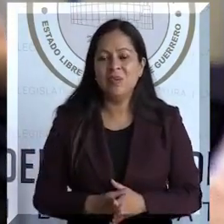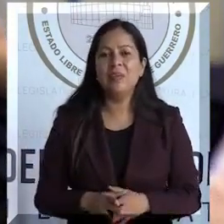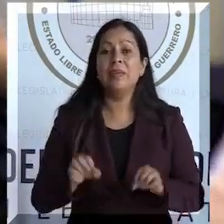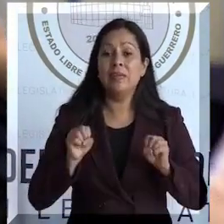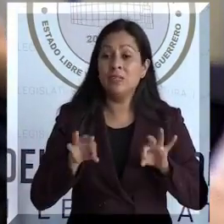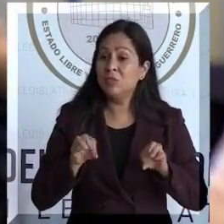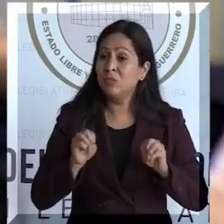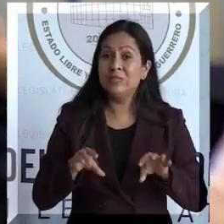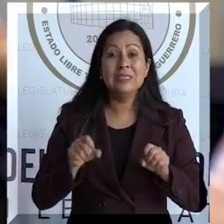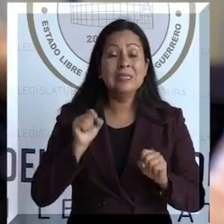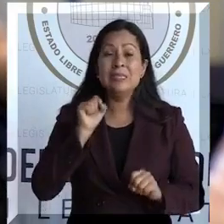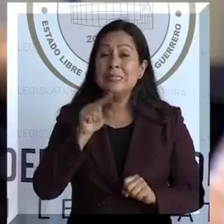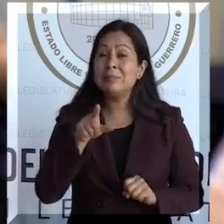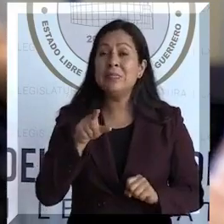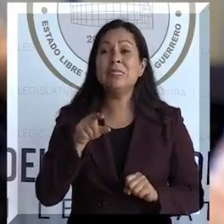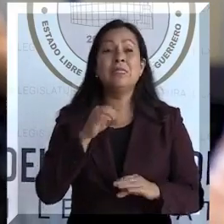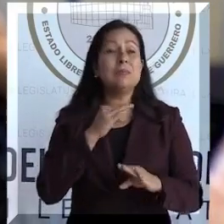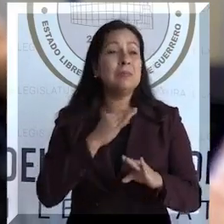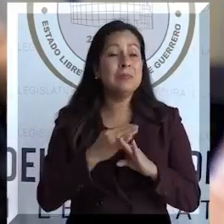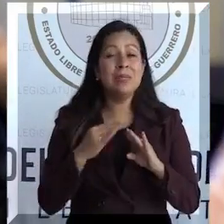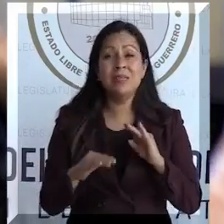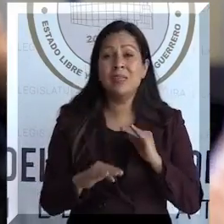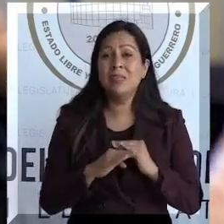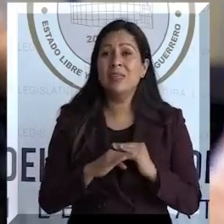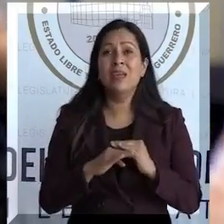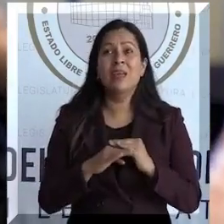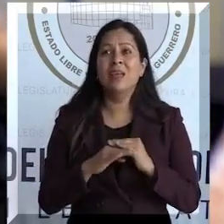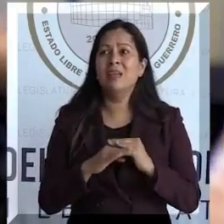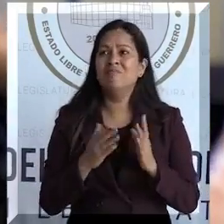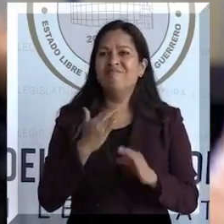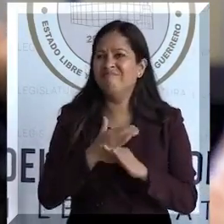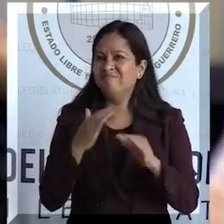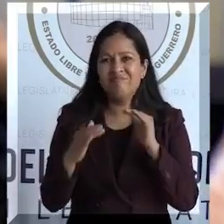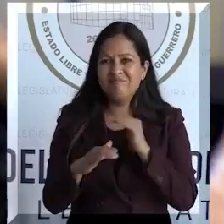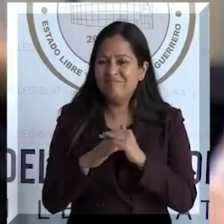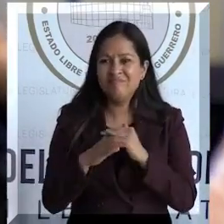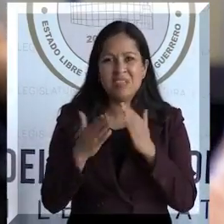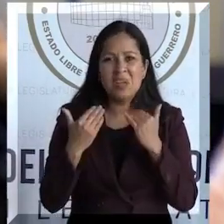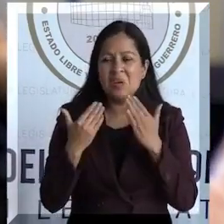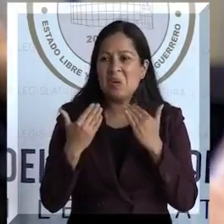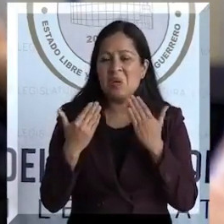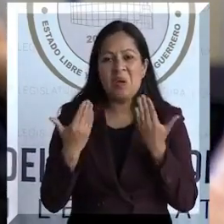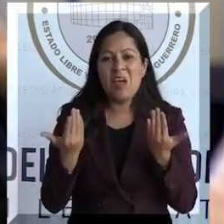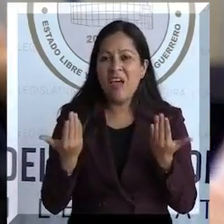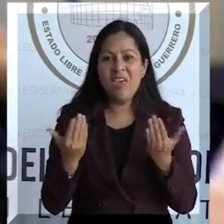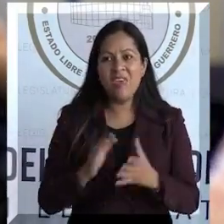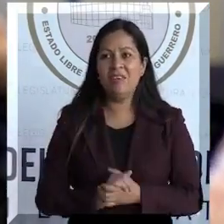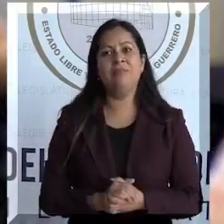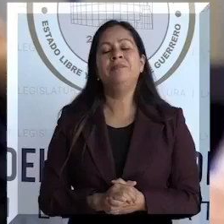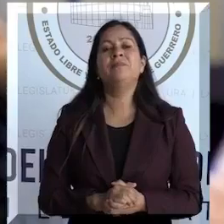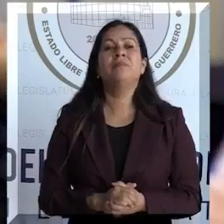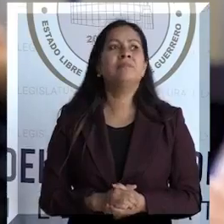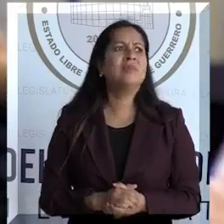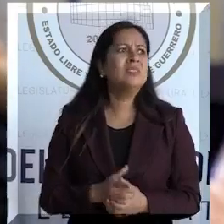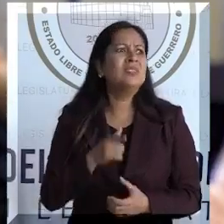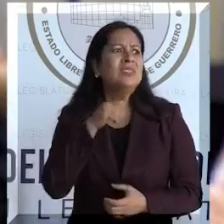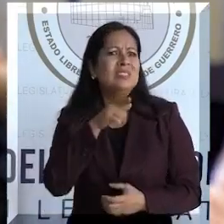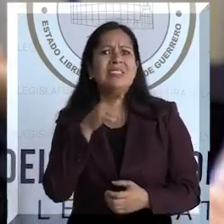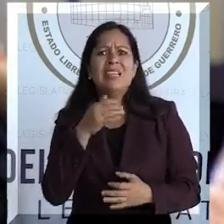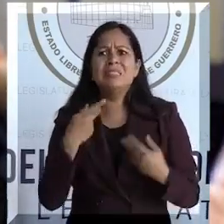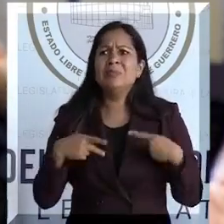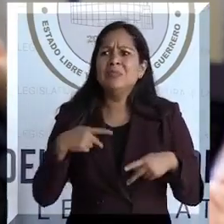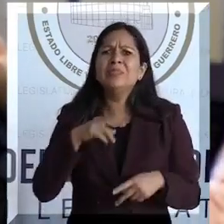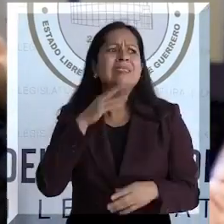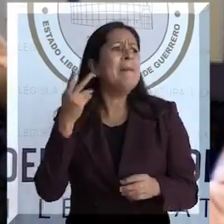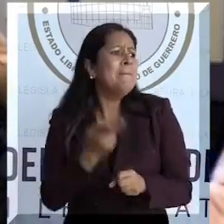en las oficinas también, material, documentación, no hay quien no lo han recogido. Entonces ellos decían, bueno, ¿qué